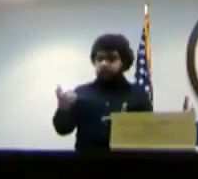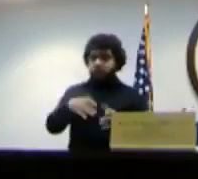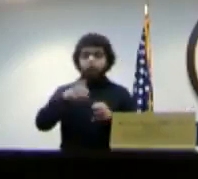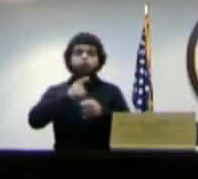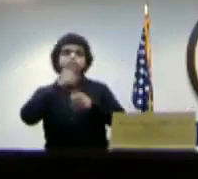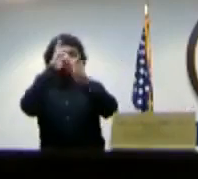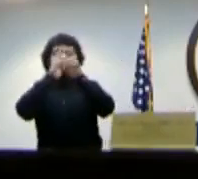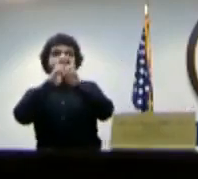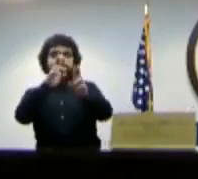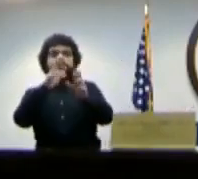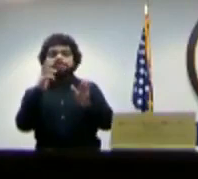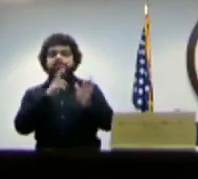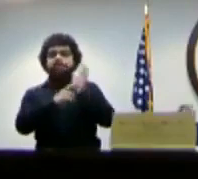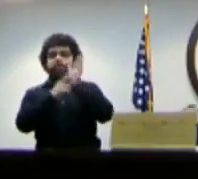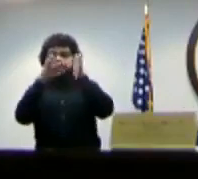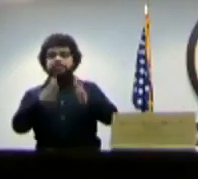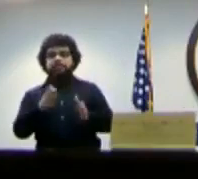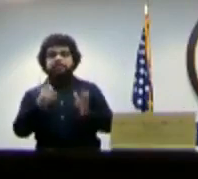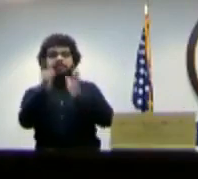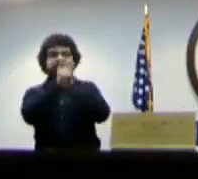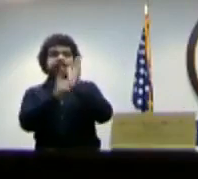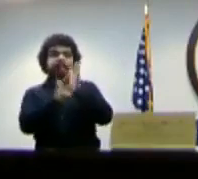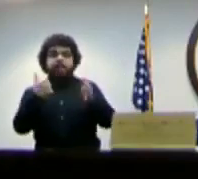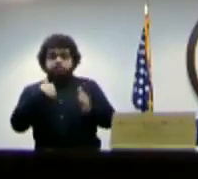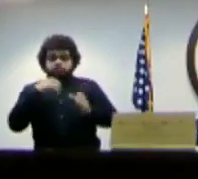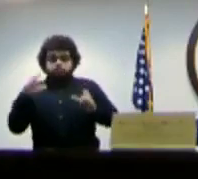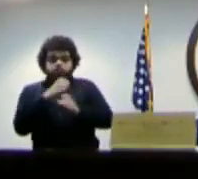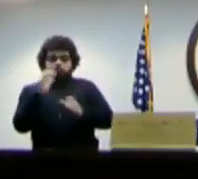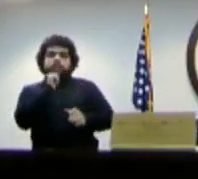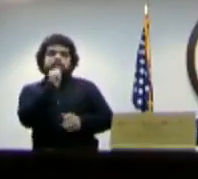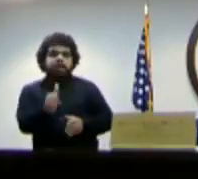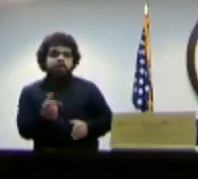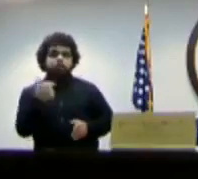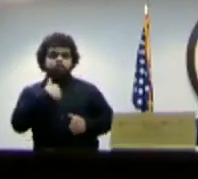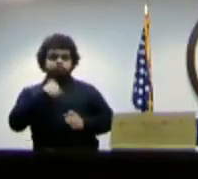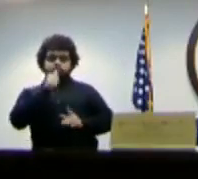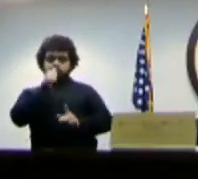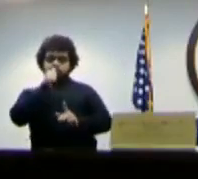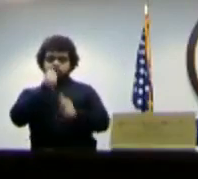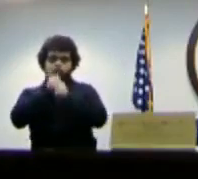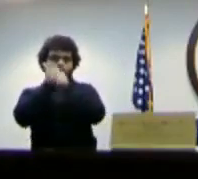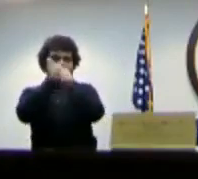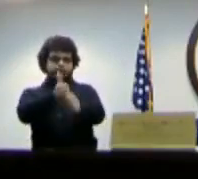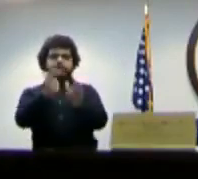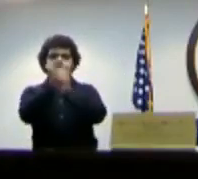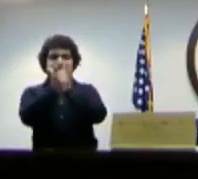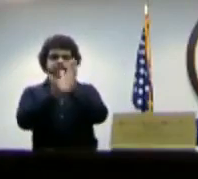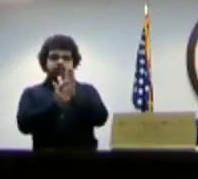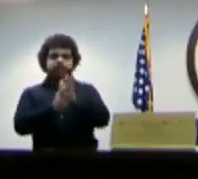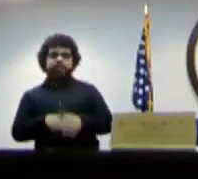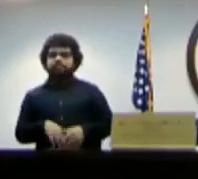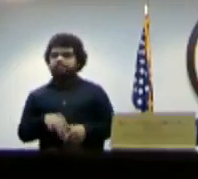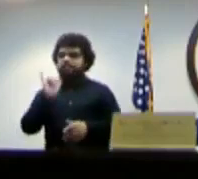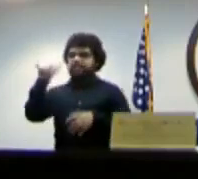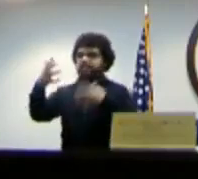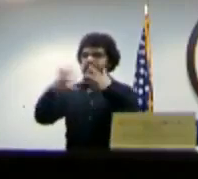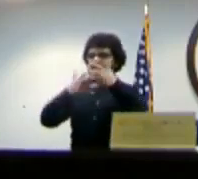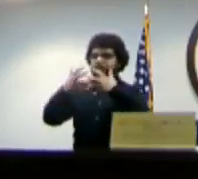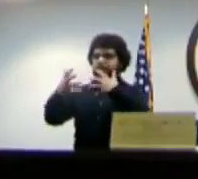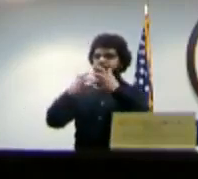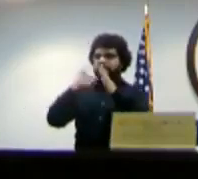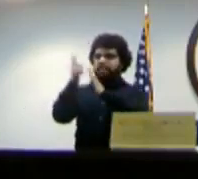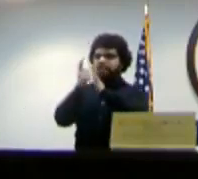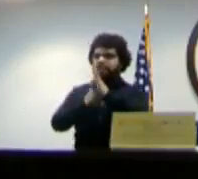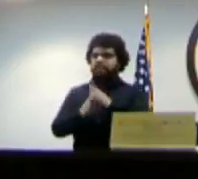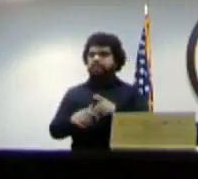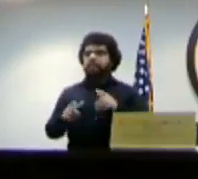respeto, representante, la ley no la hago yo. Yo tengo que estar en cumplimiento de la ley. Esa es la transparencia del gobierno. Señor presidente.